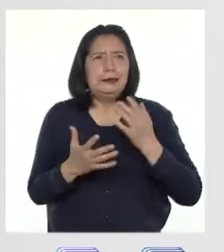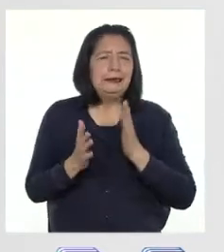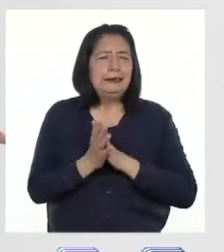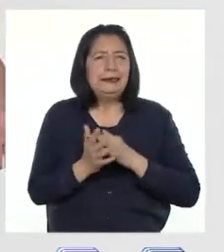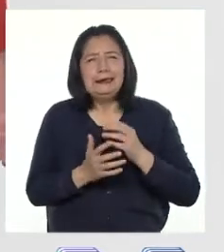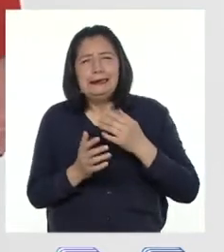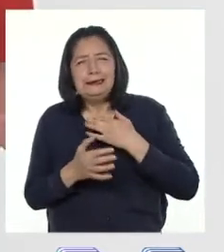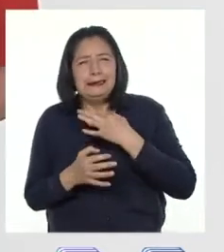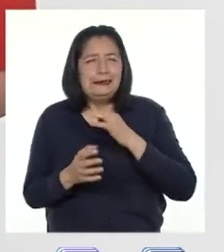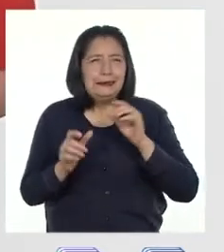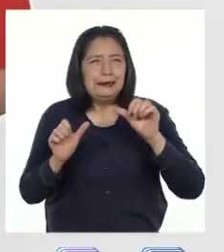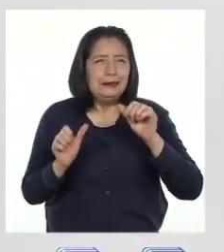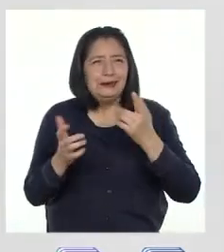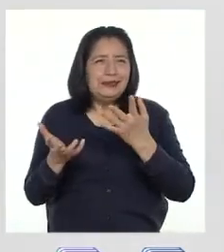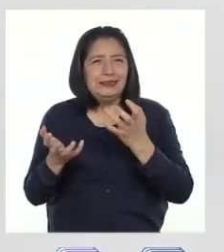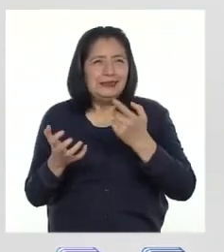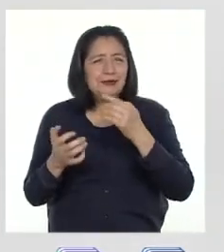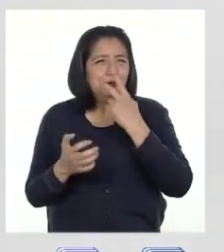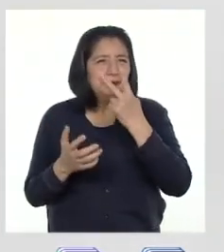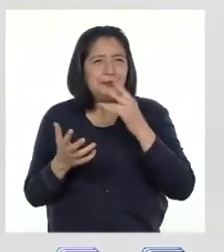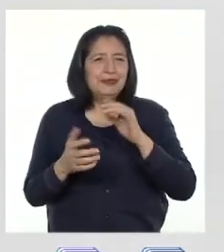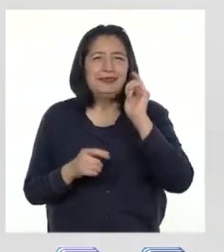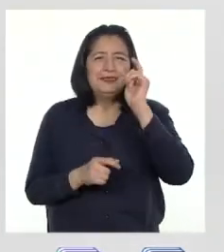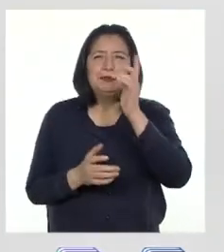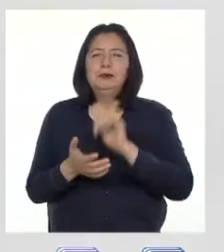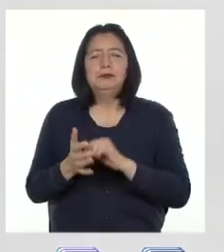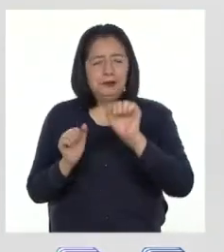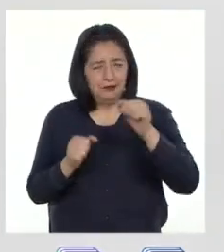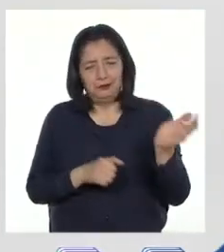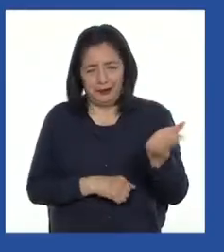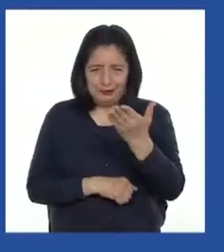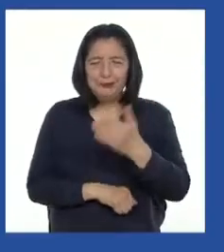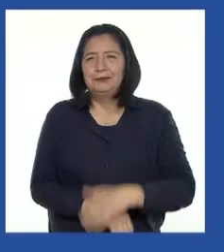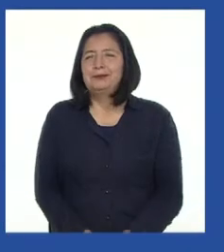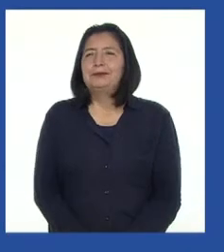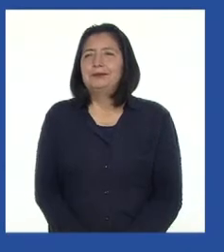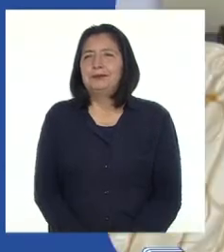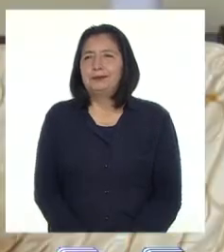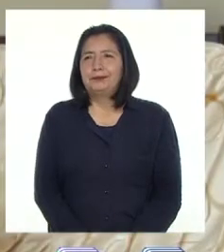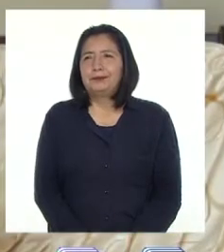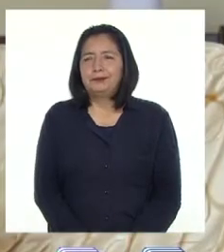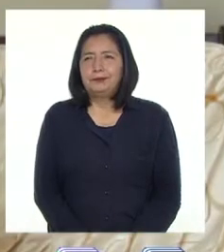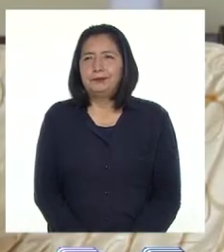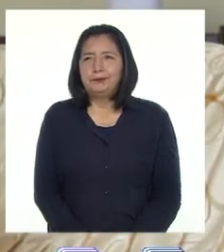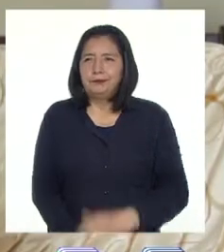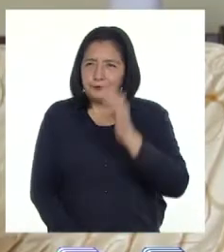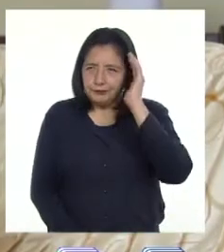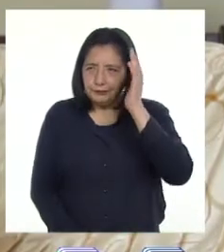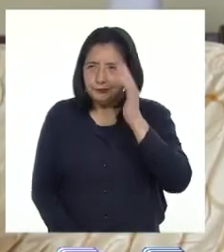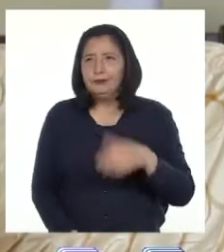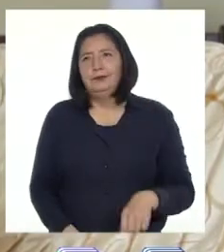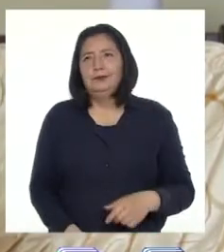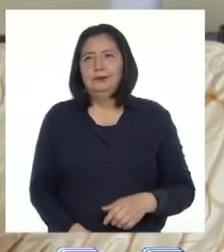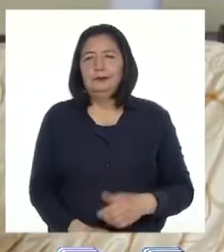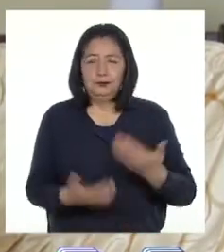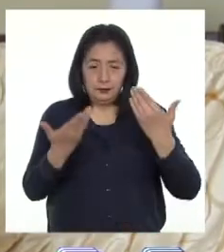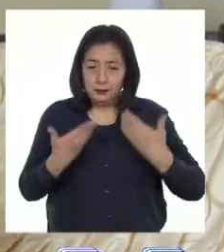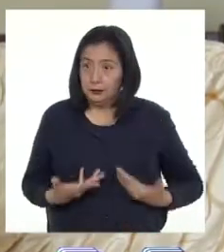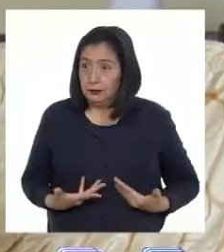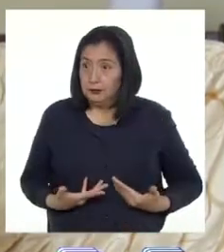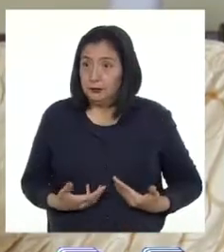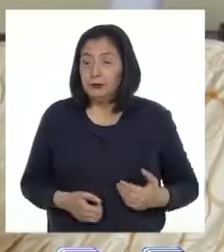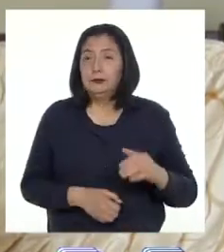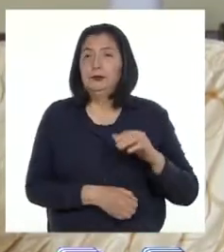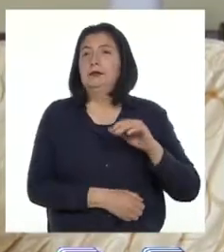misterio. Queremos escuchar los testimonios. Pues entonces, ahí vamos. Hola, mi nombre